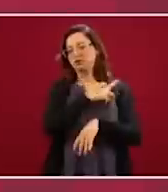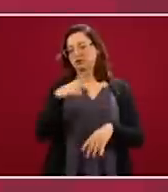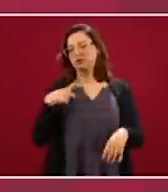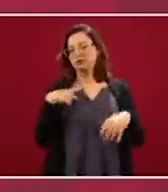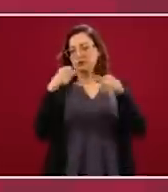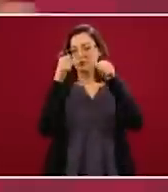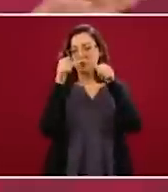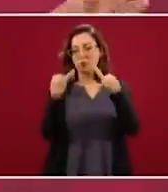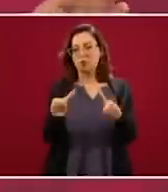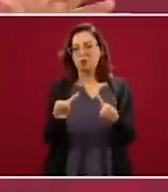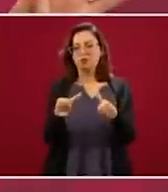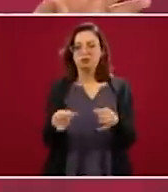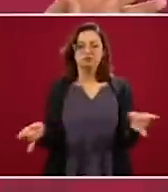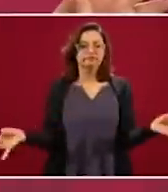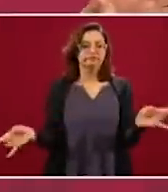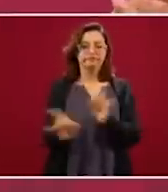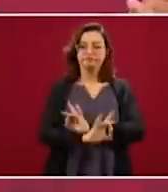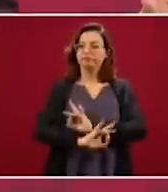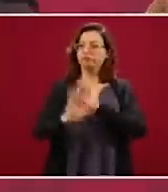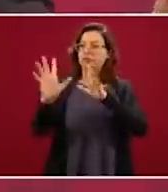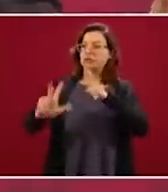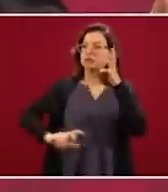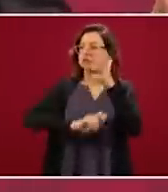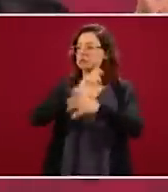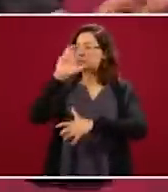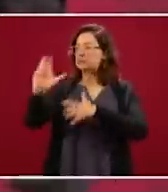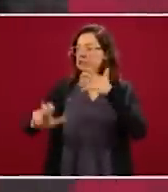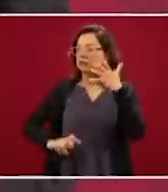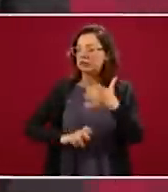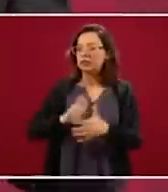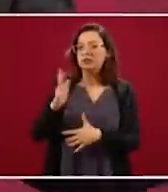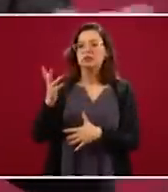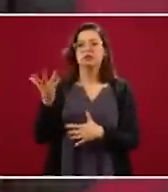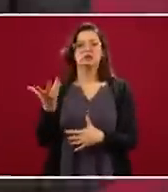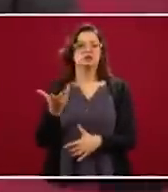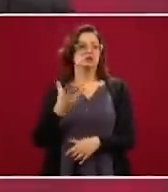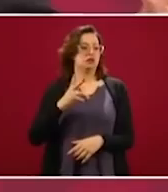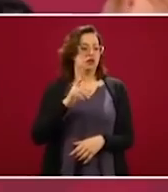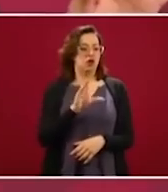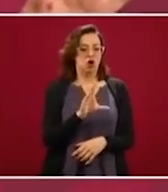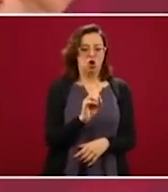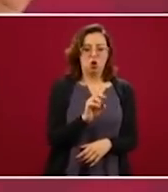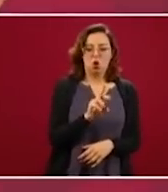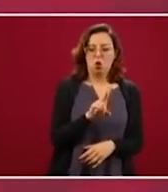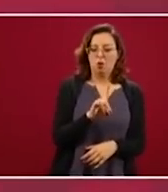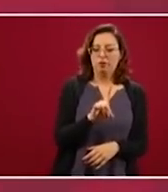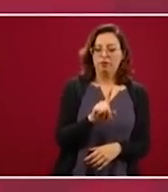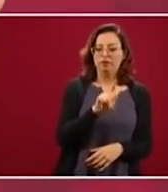ante cualquier situación, haya coronavirus o no haya.